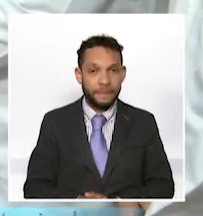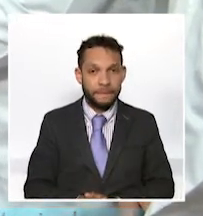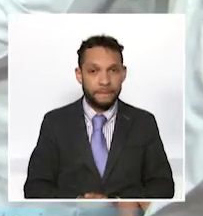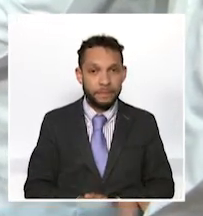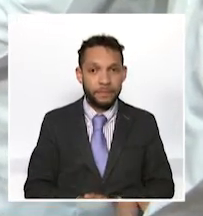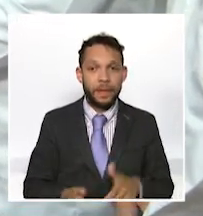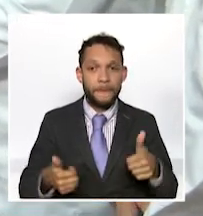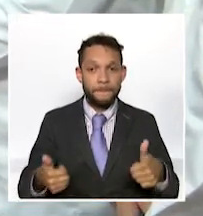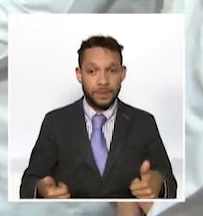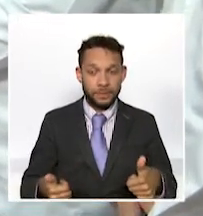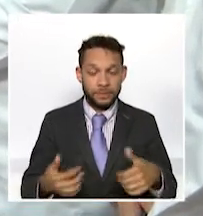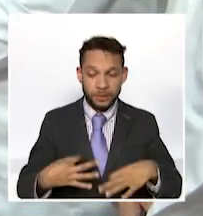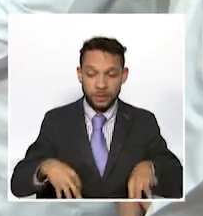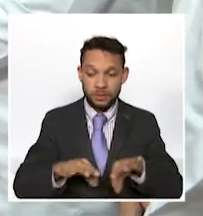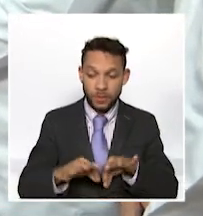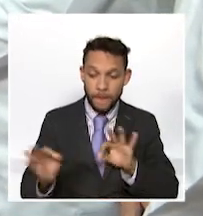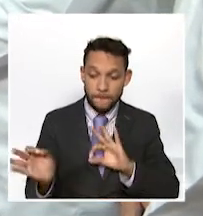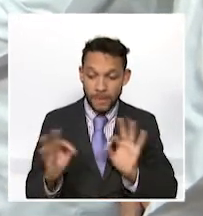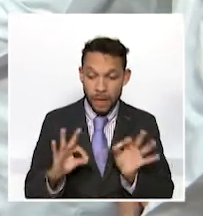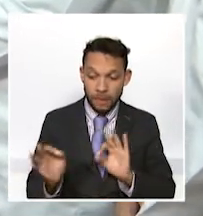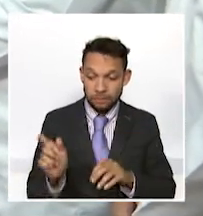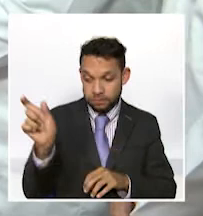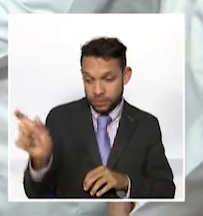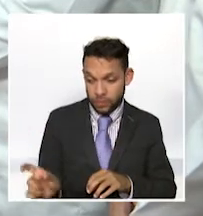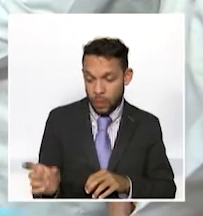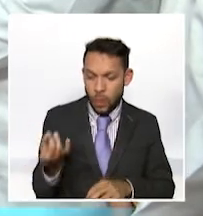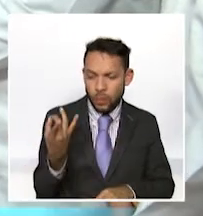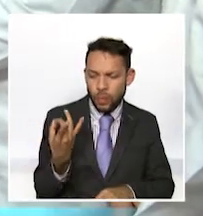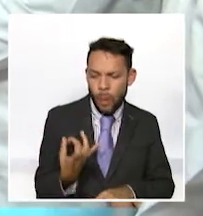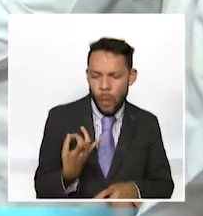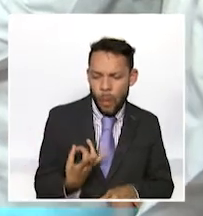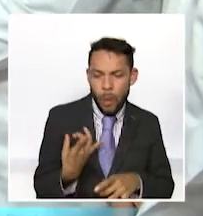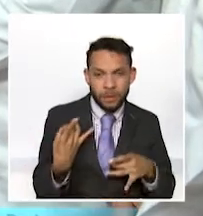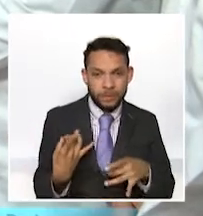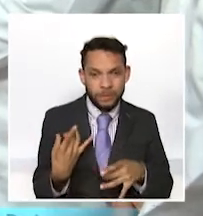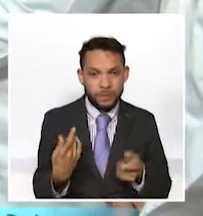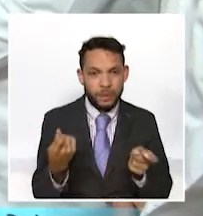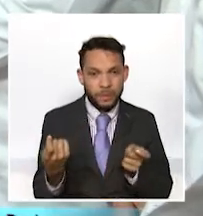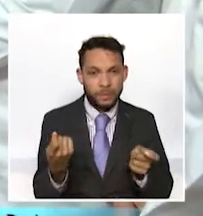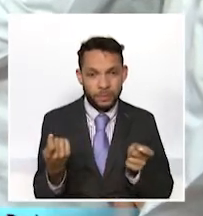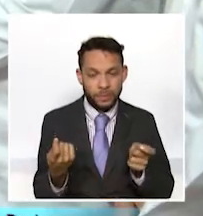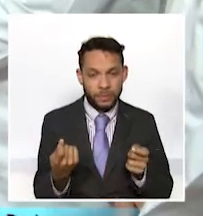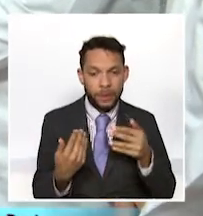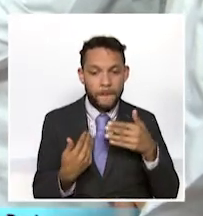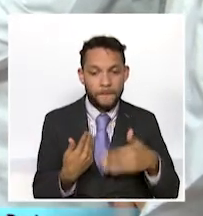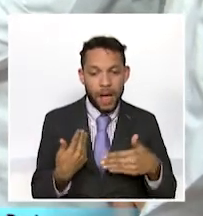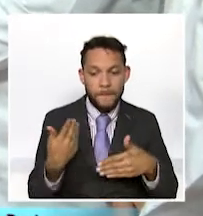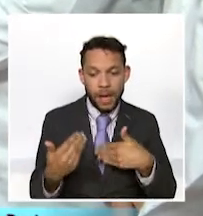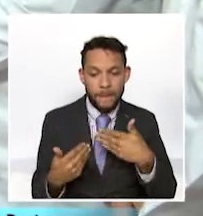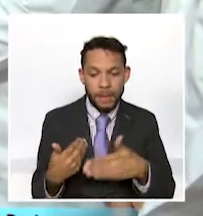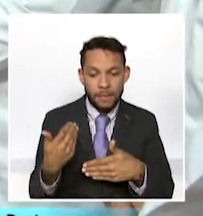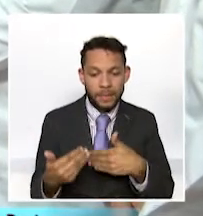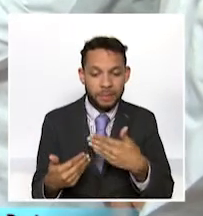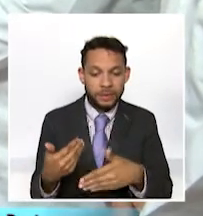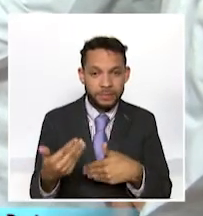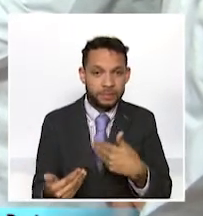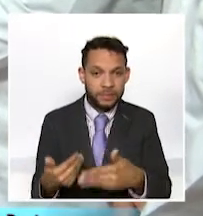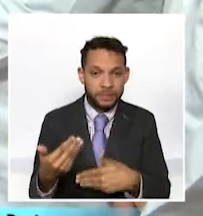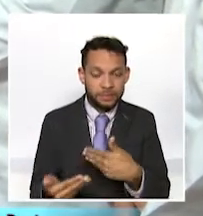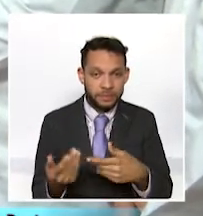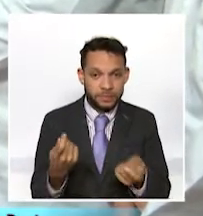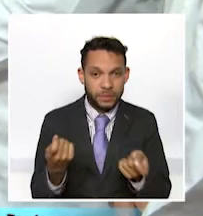Bueno, vamos a proceder en la parte del manejo de dolor a lo que tiene que ver con la liberación de fascias. Vamos a ayudarnos con el manejo